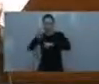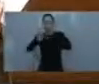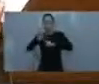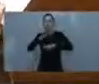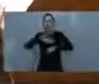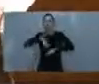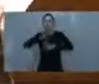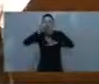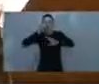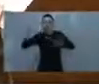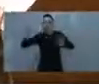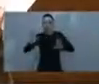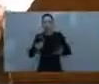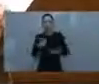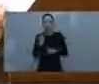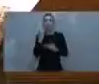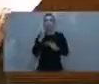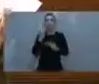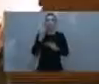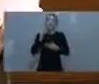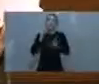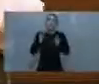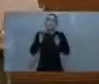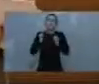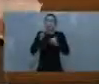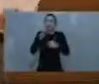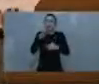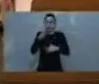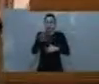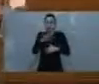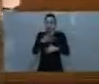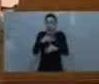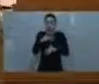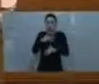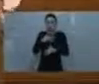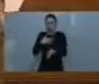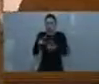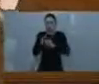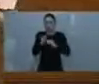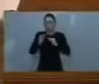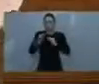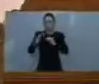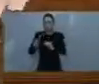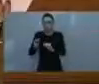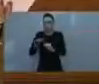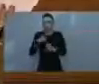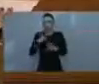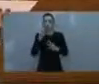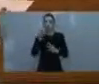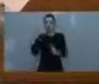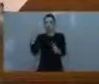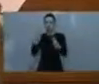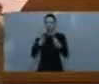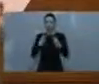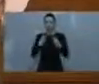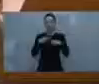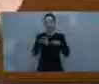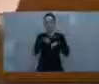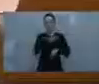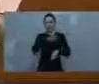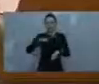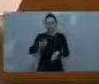a hacer autocrítica personal si fuese usted. Y voy a acabar, señor